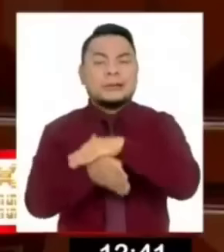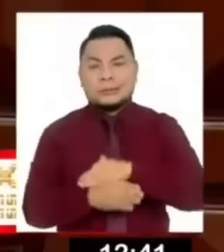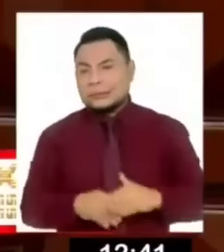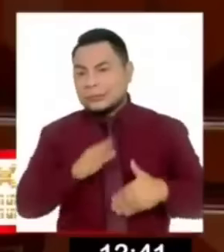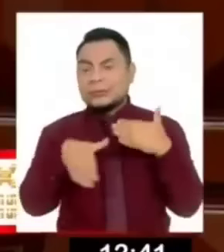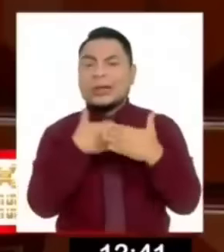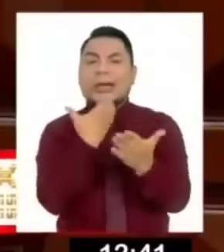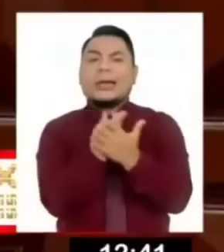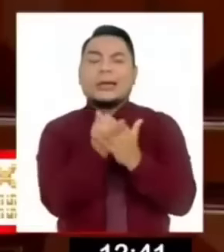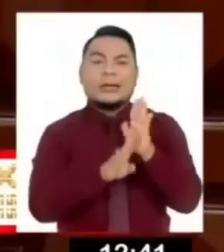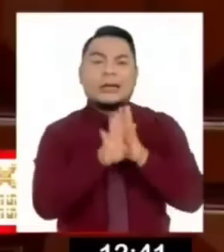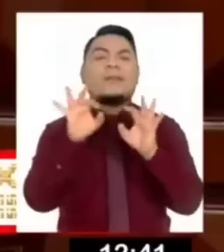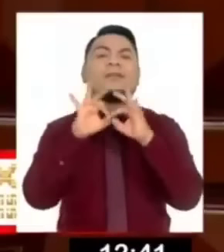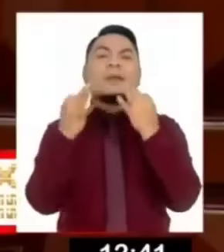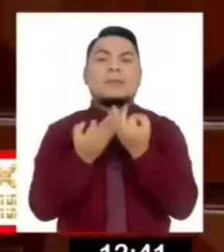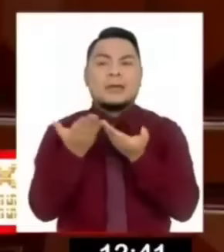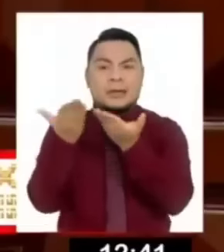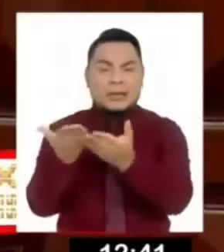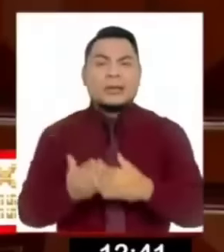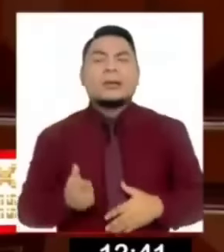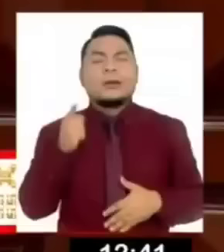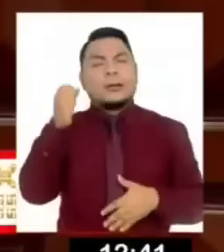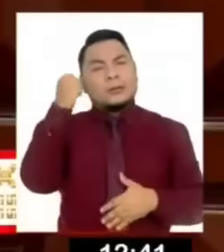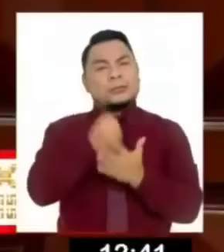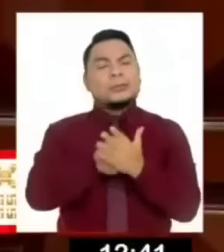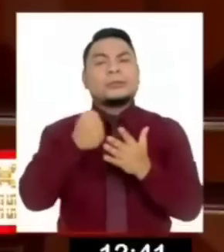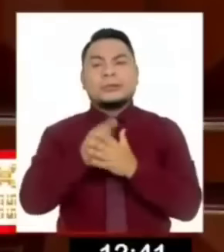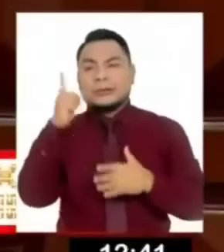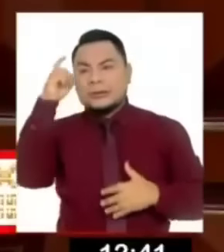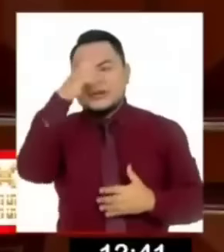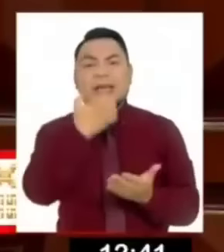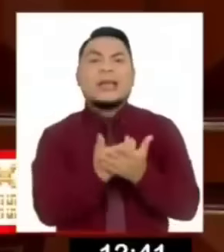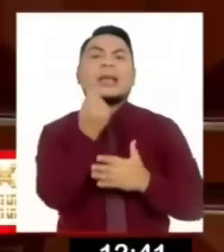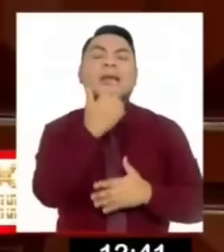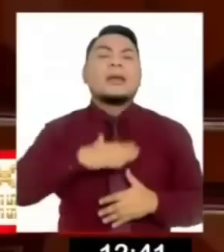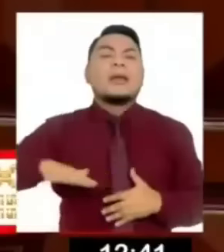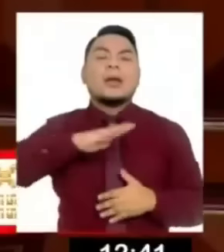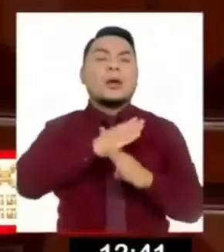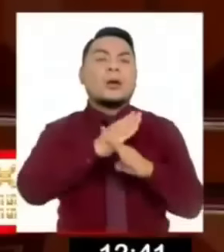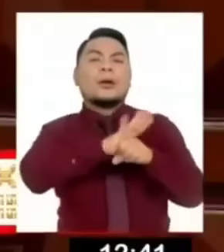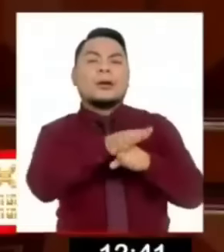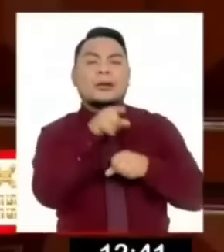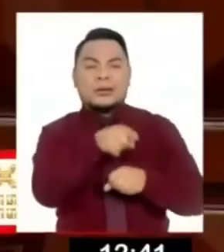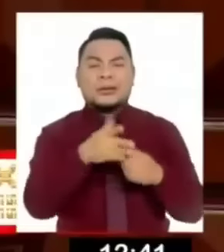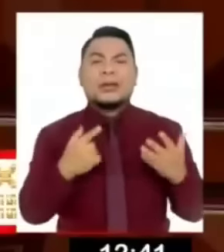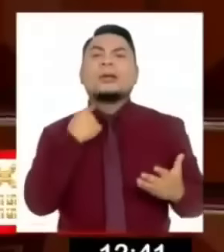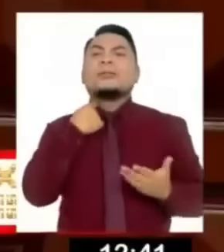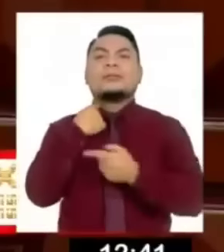dinamizar la economía familiar, para enfrentar las consecuencias económicas de la pandemia que ha ubicado a las